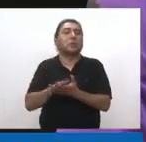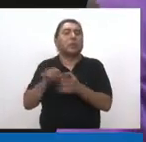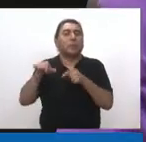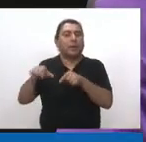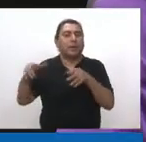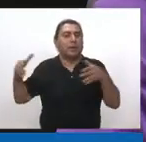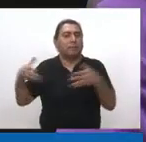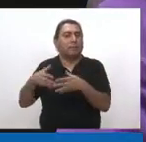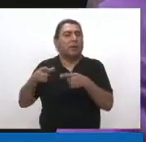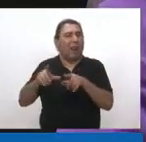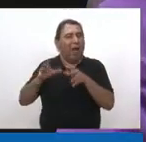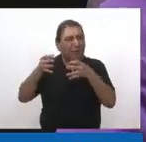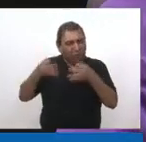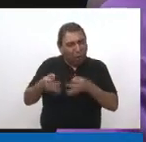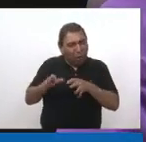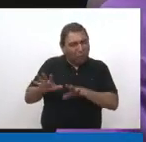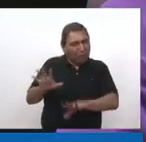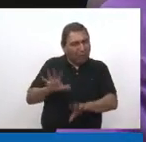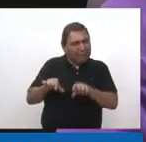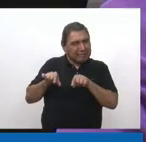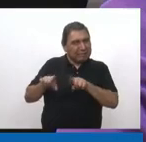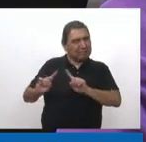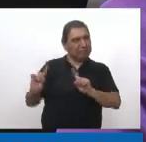pero no de las formas.